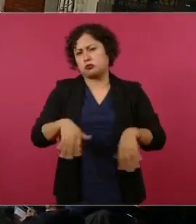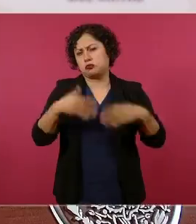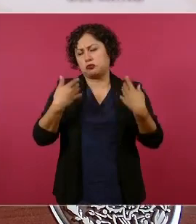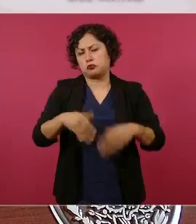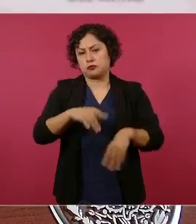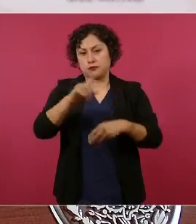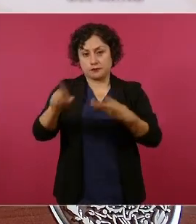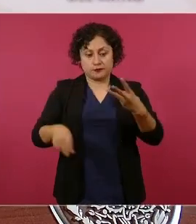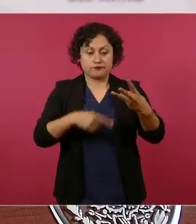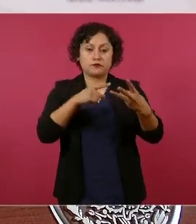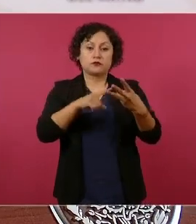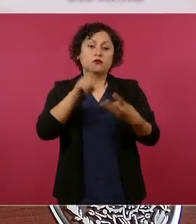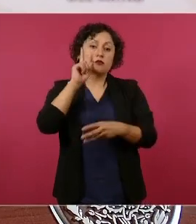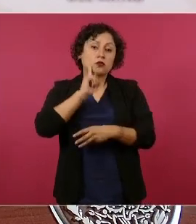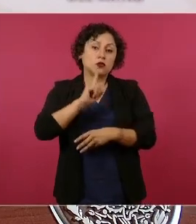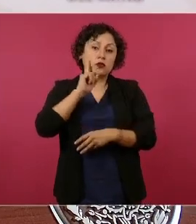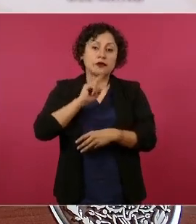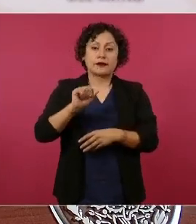Alicia Bárcena,